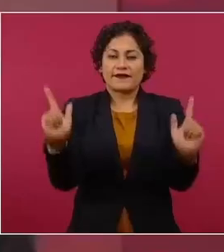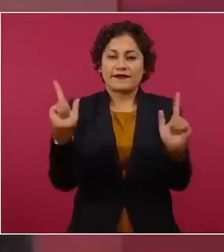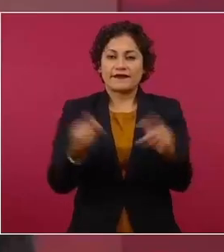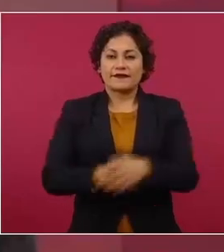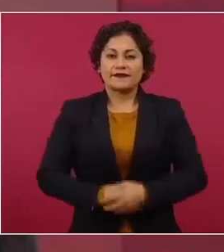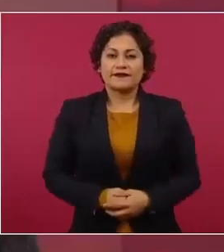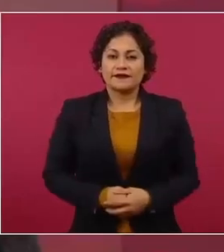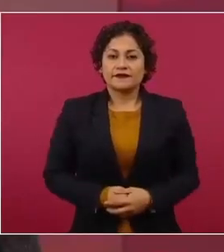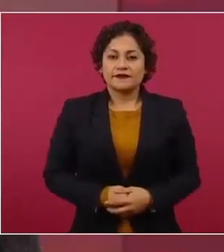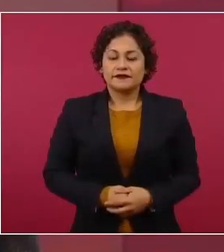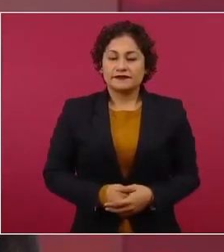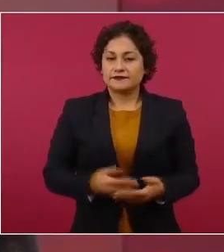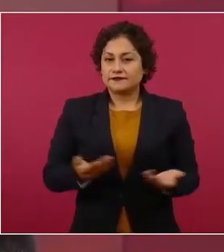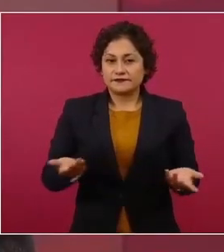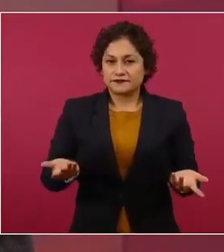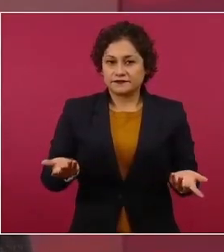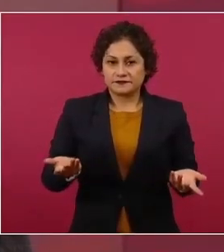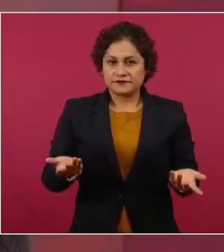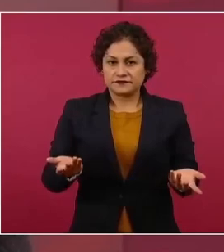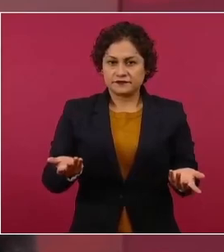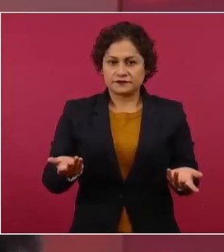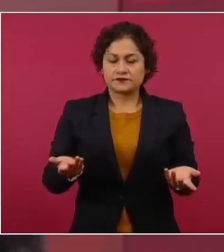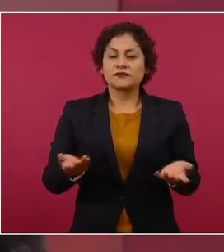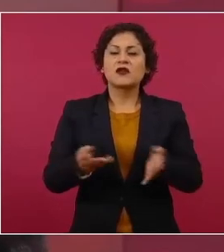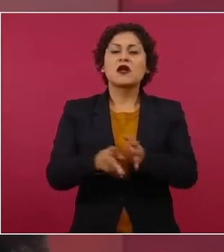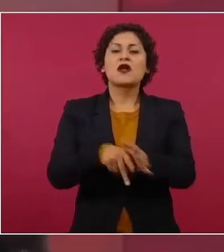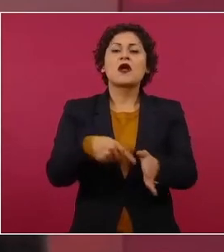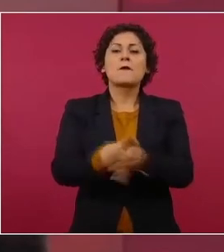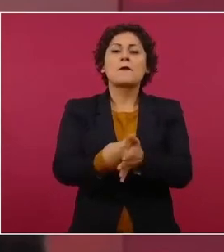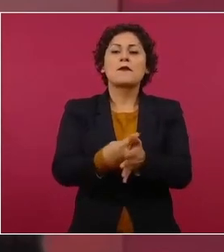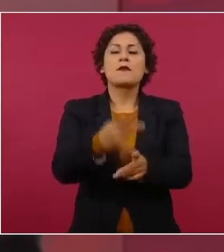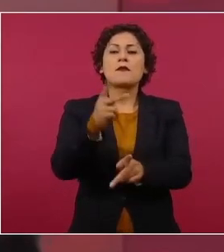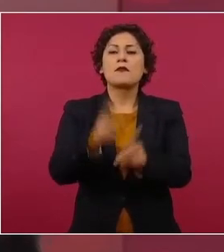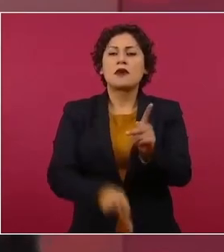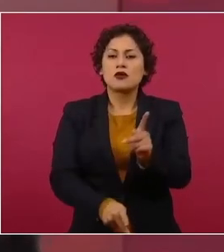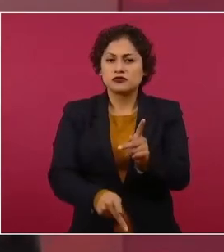No continúa la pausa porque no hay